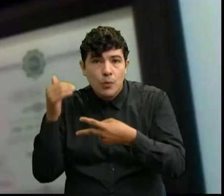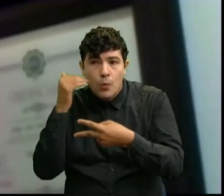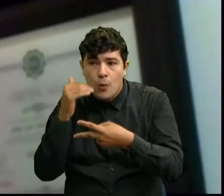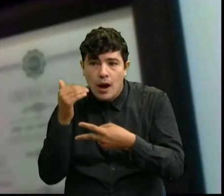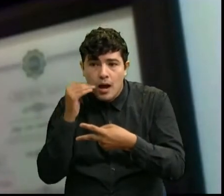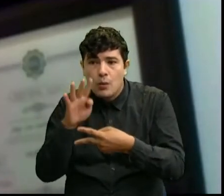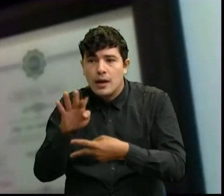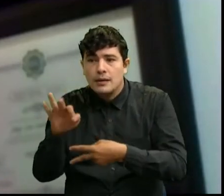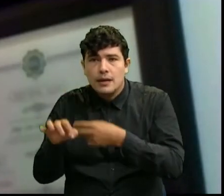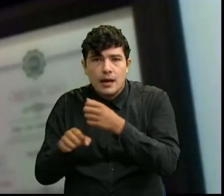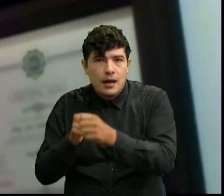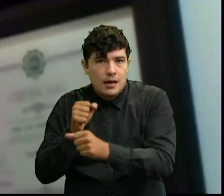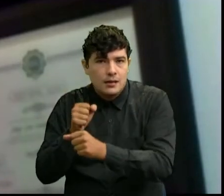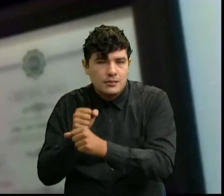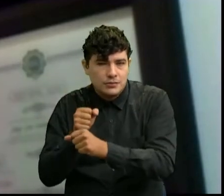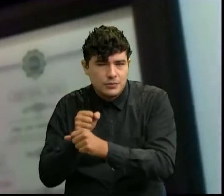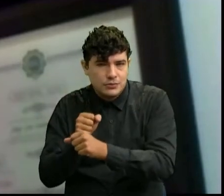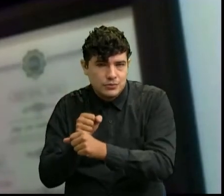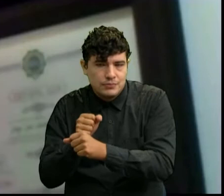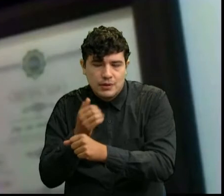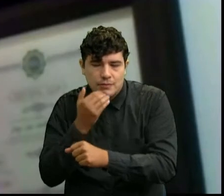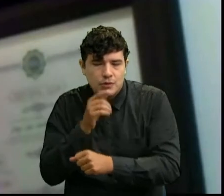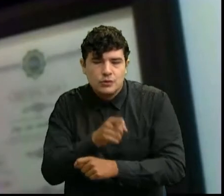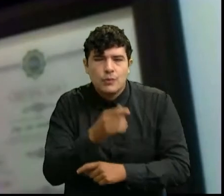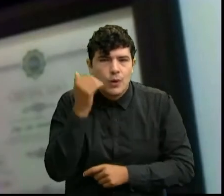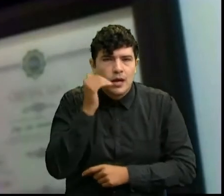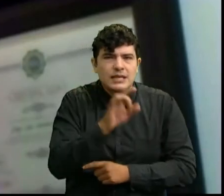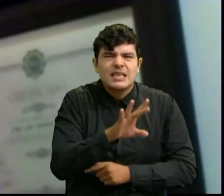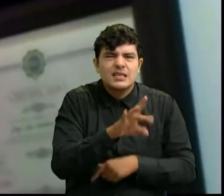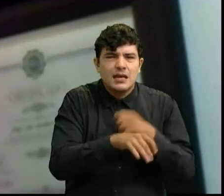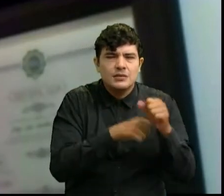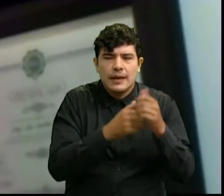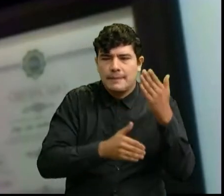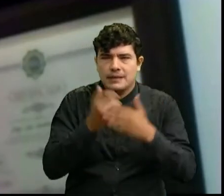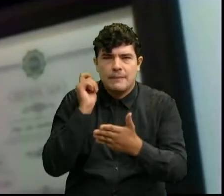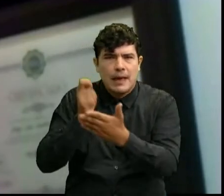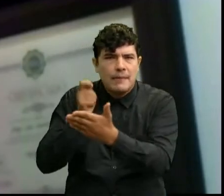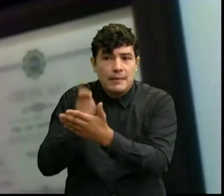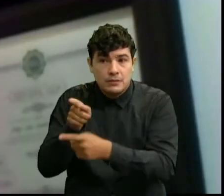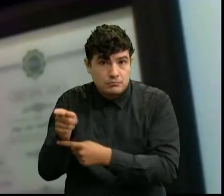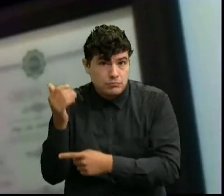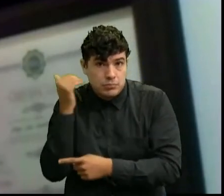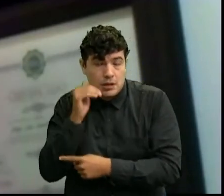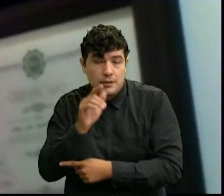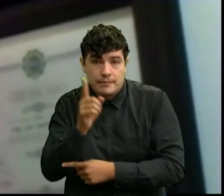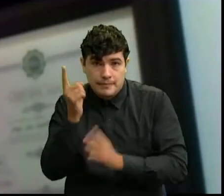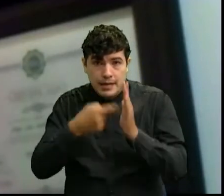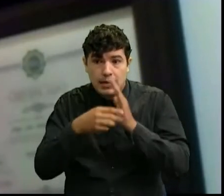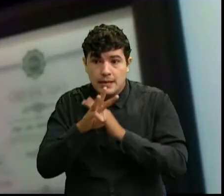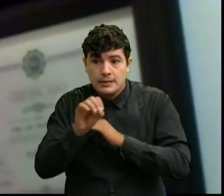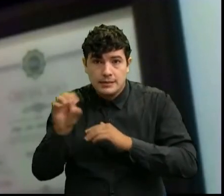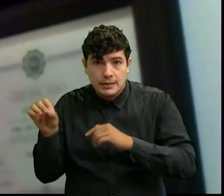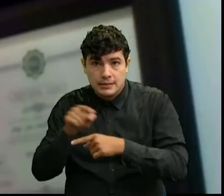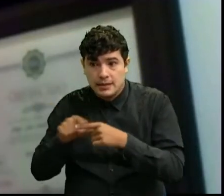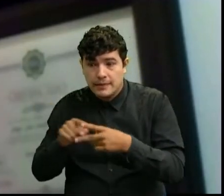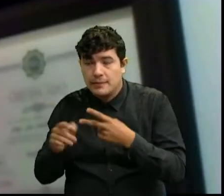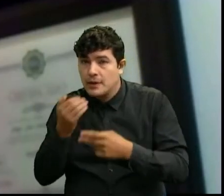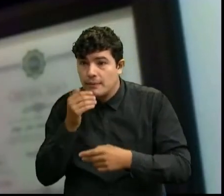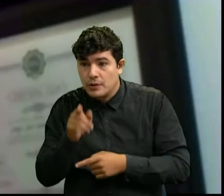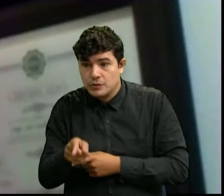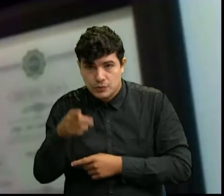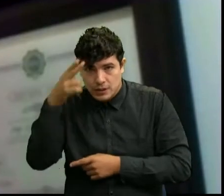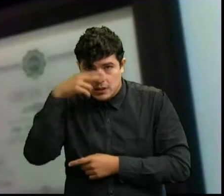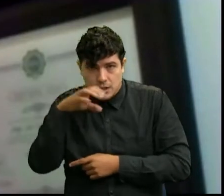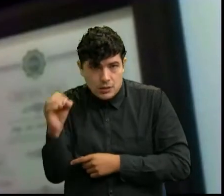cotizar desde los 15. María tiene 1.300 semanas en este momento. Si María tiene un hijo